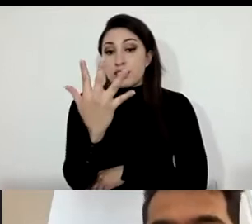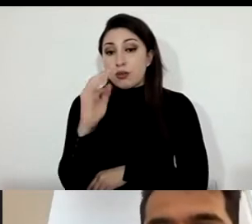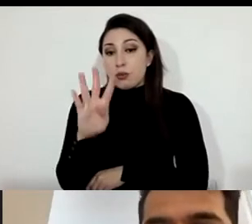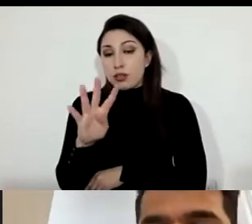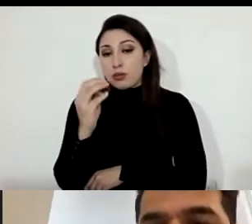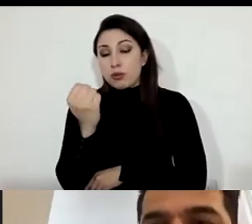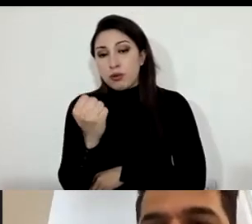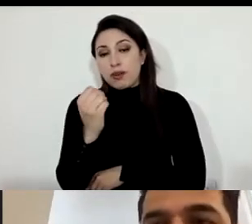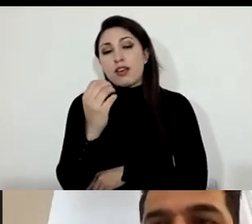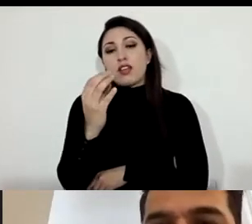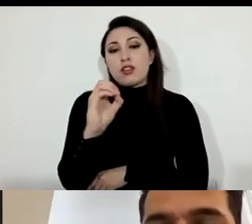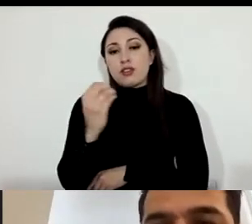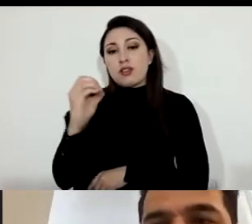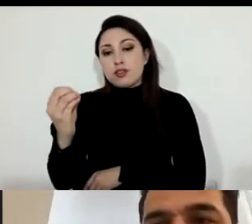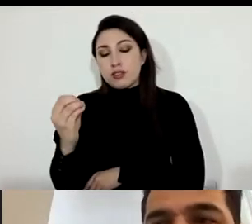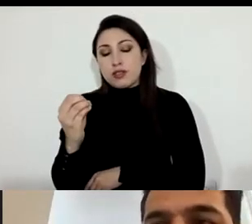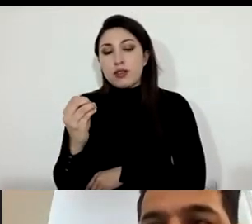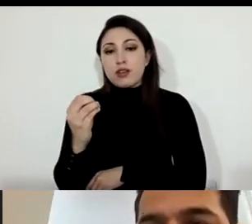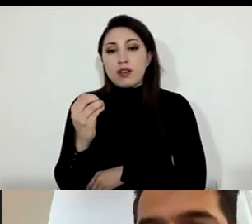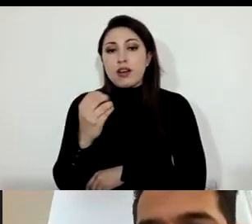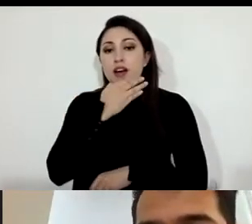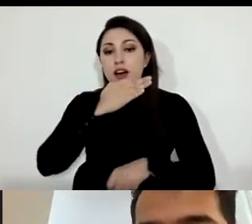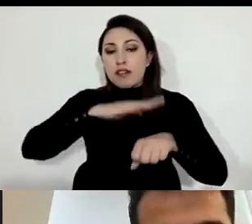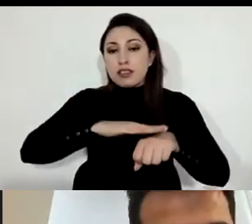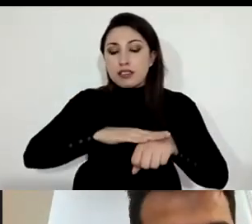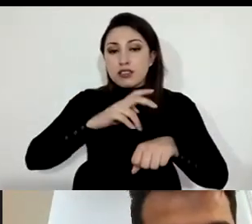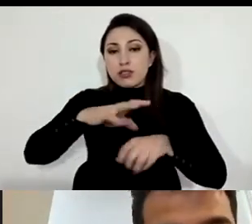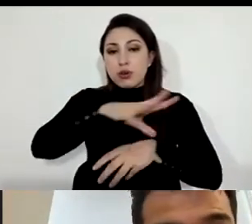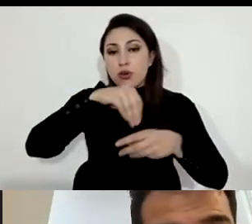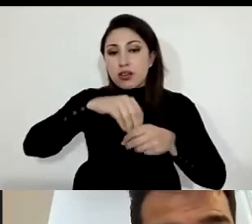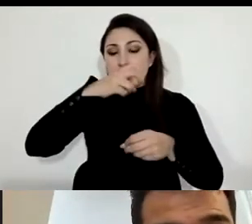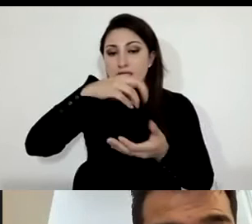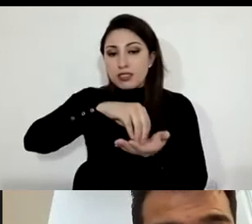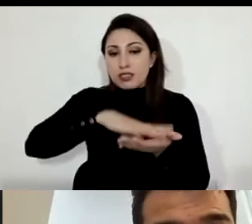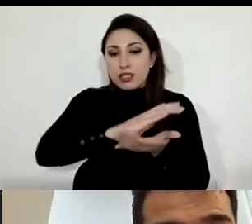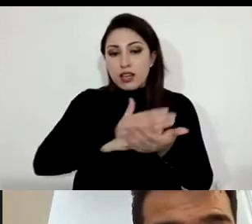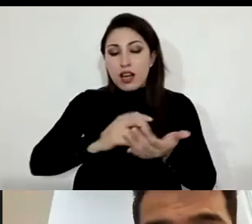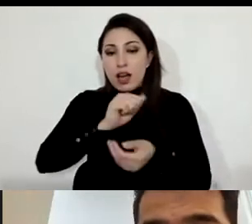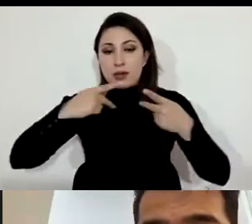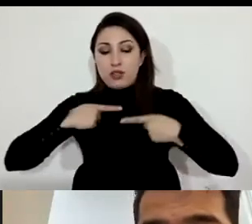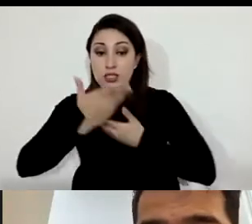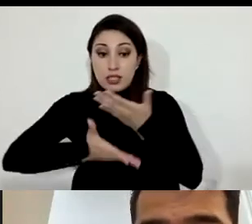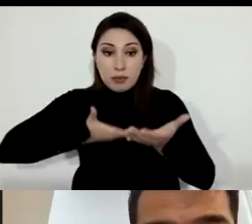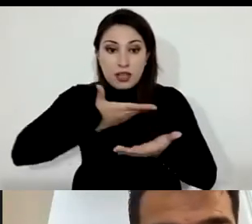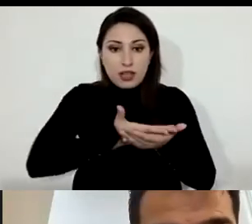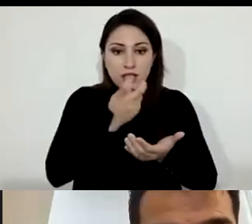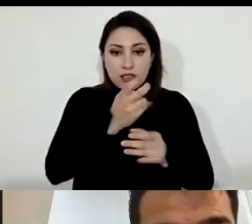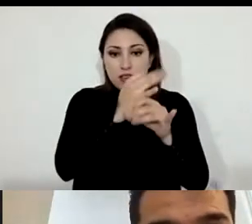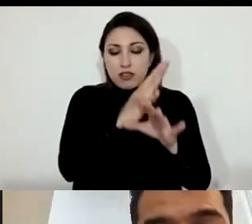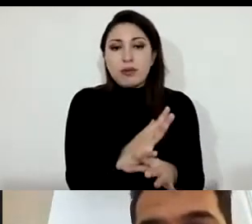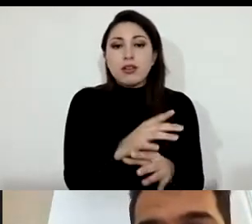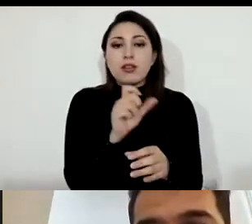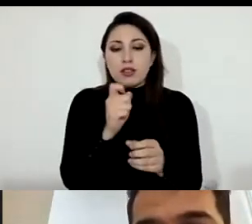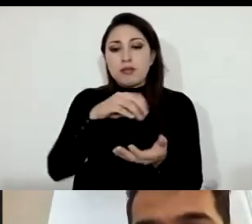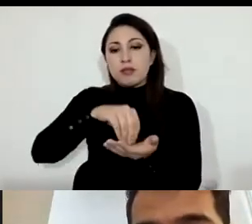5003000054920. Segundo, hágase entrega de la versión pública del contrato a la persona solicitante de información, acompañado con la copia